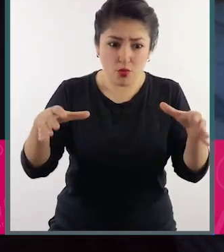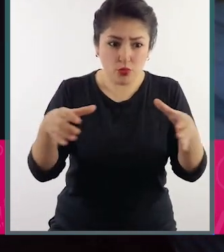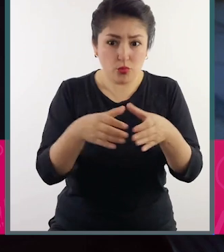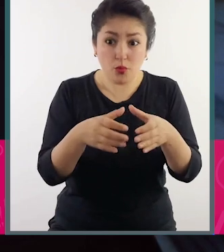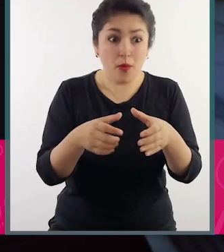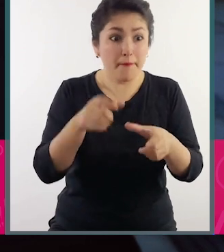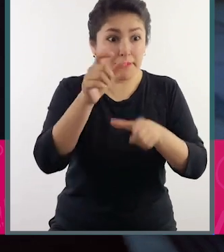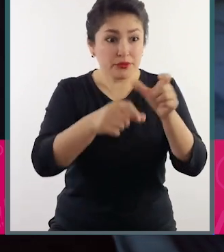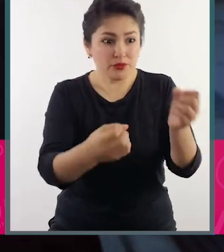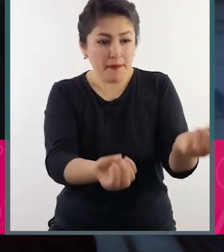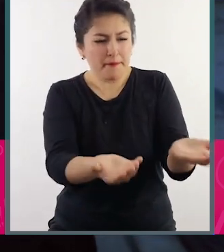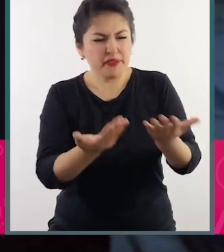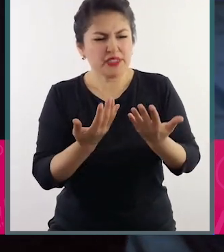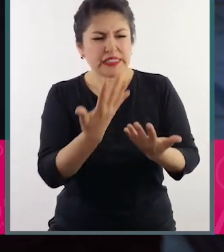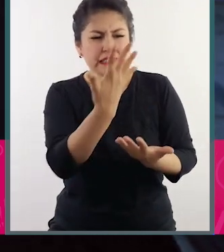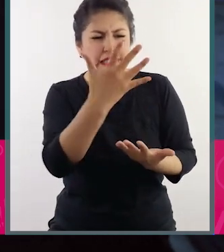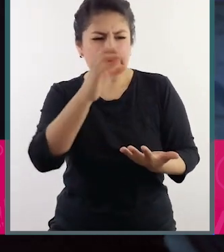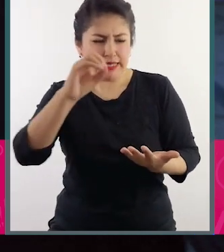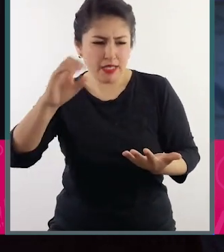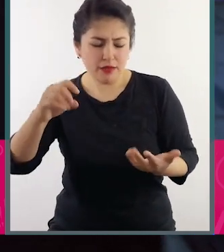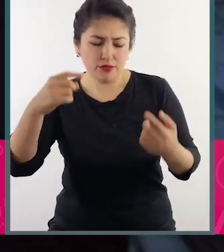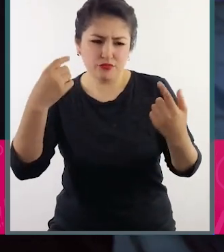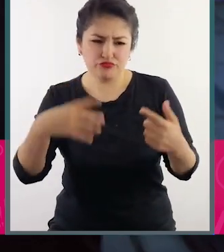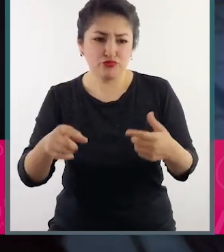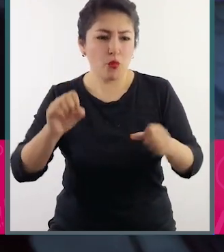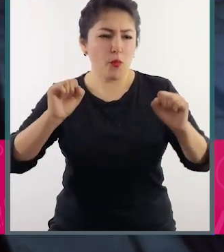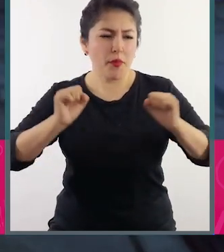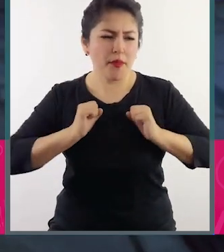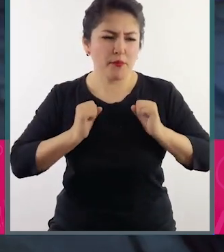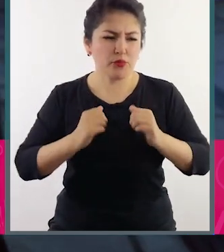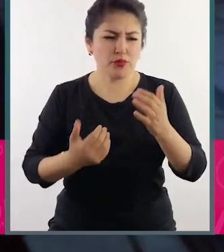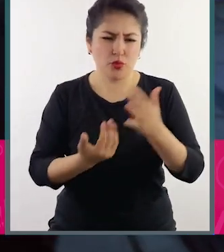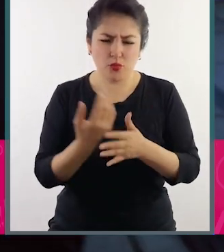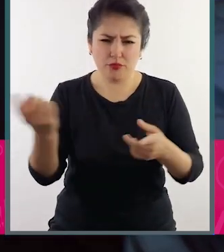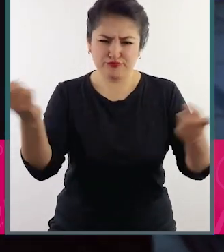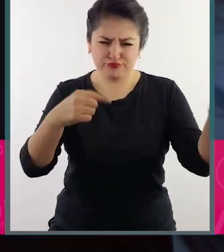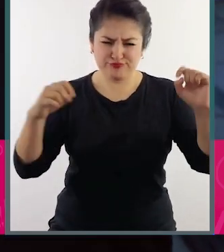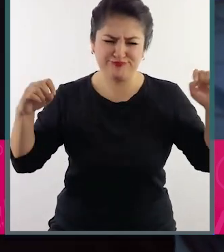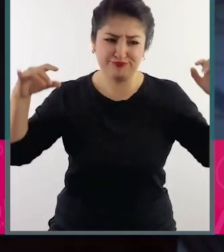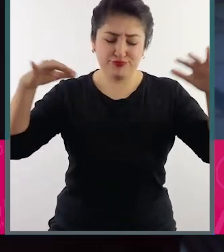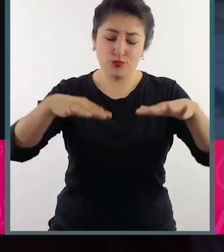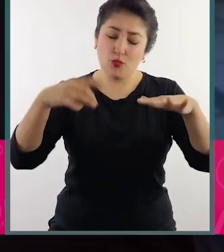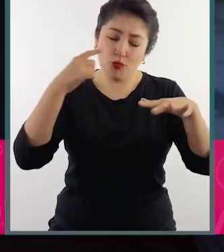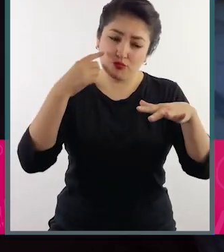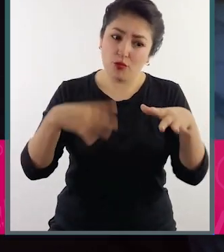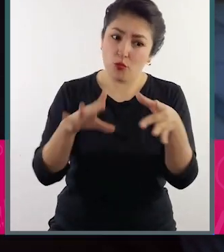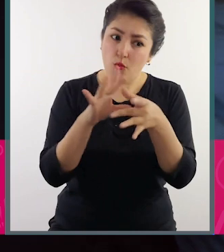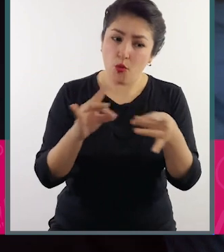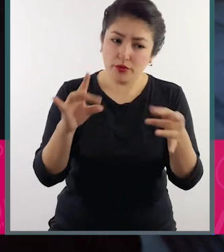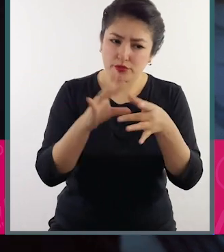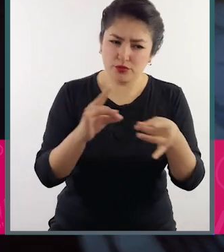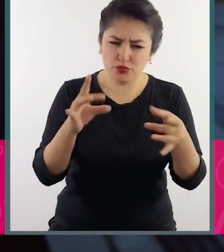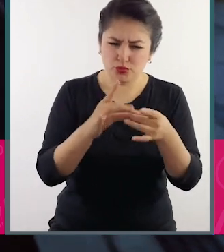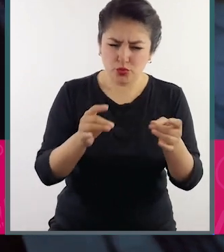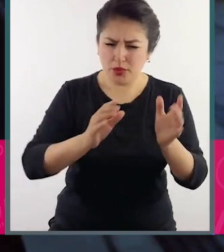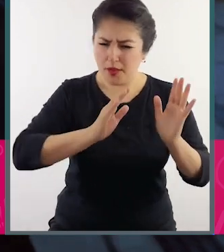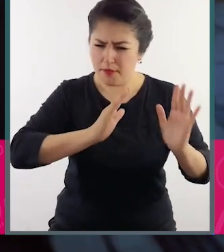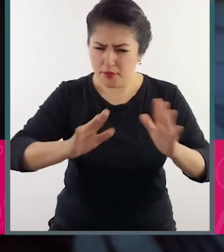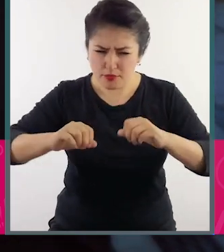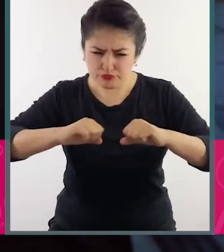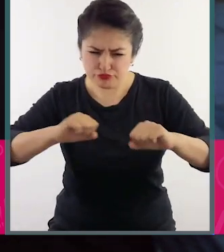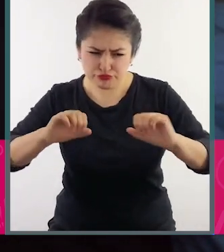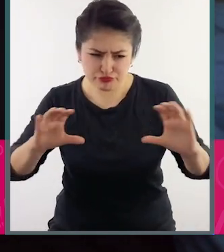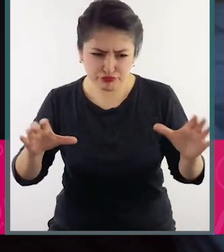más de 500 atletas para un deporte relativamente nuevo es algo histórico, inclusive con las sedes del legado. El primer